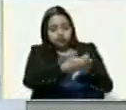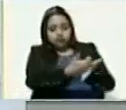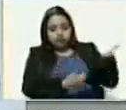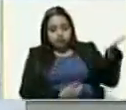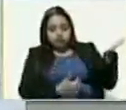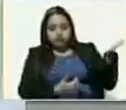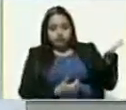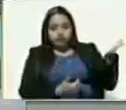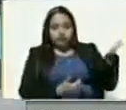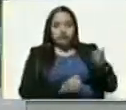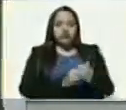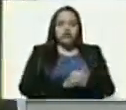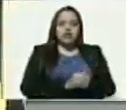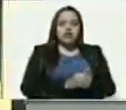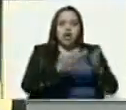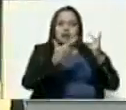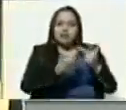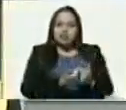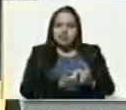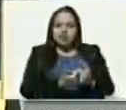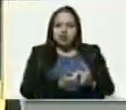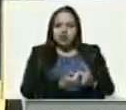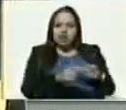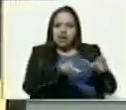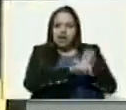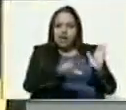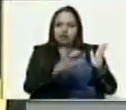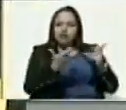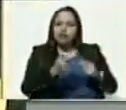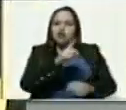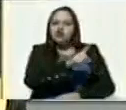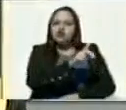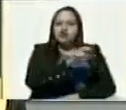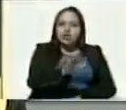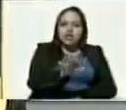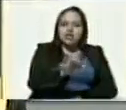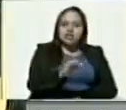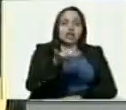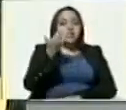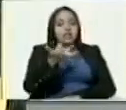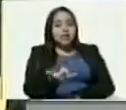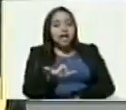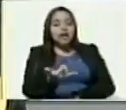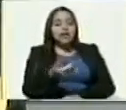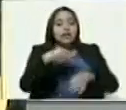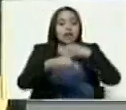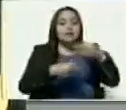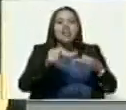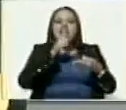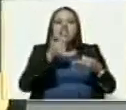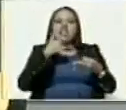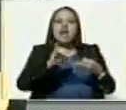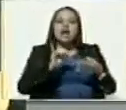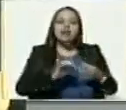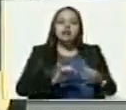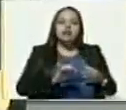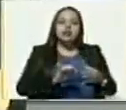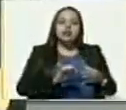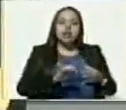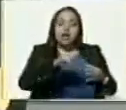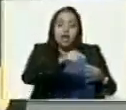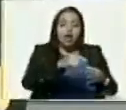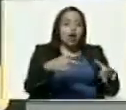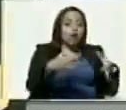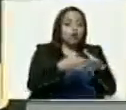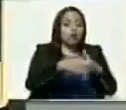una providencia administrativa, la número 13, donde ya catalogaba los agentes de percepción a los sujetos pasivos especiales. Y ahí